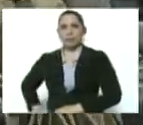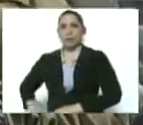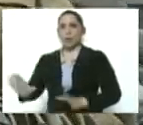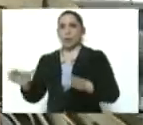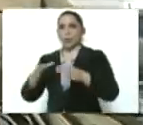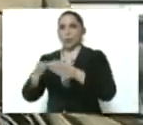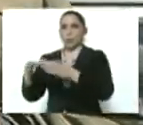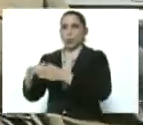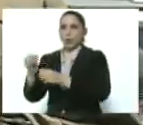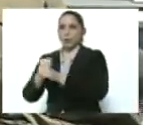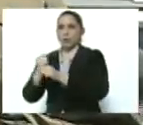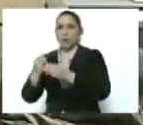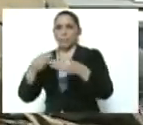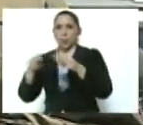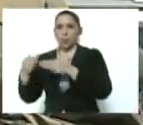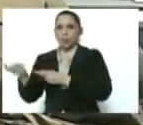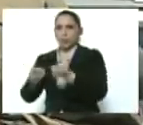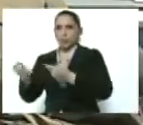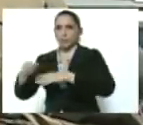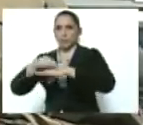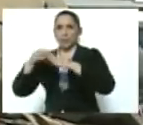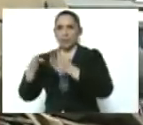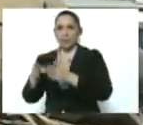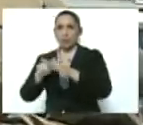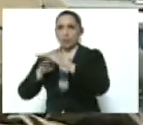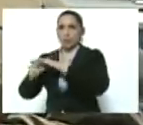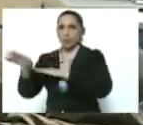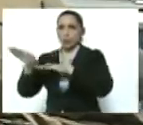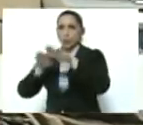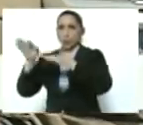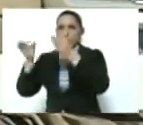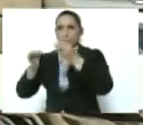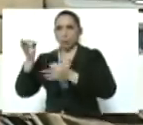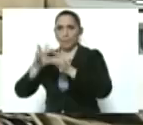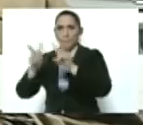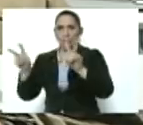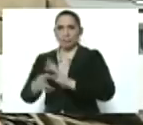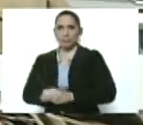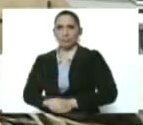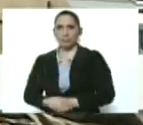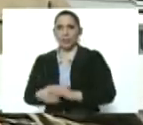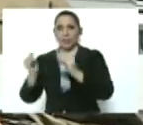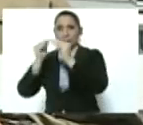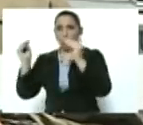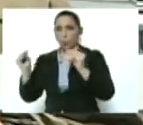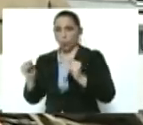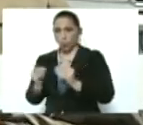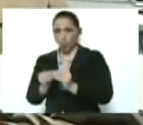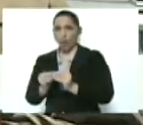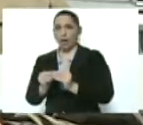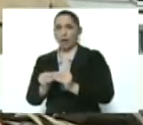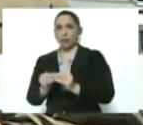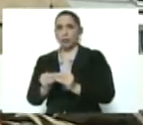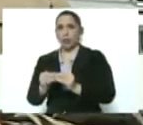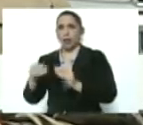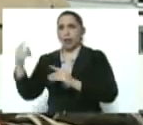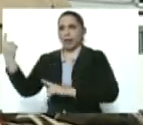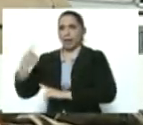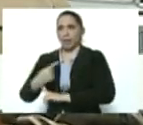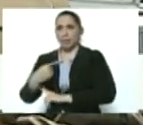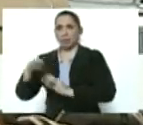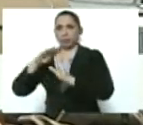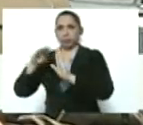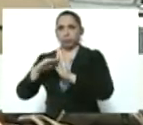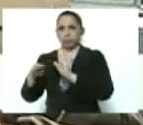públicas y servicios y ministro de interior justicia y paz de acuerdo a los lineamientos girado por usted en el marco del